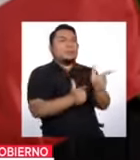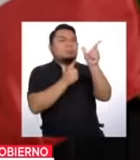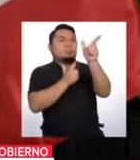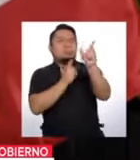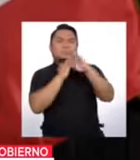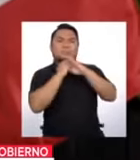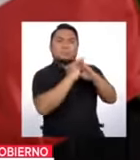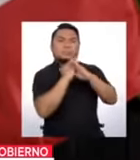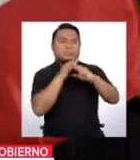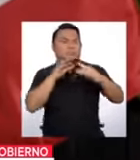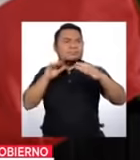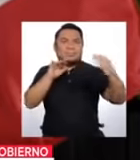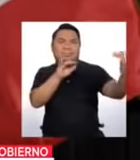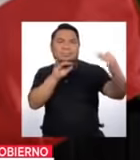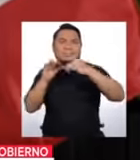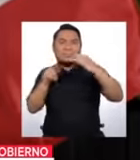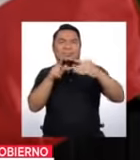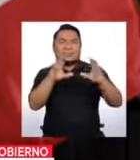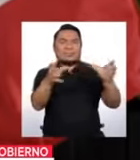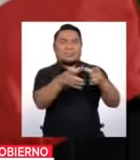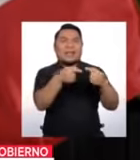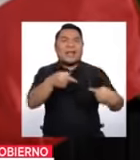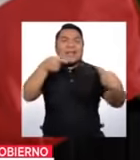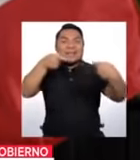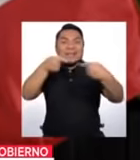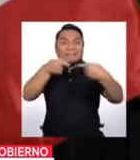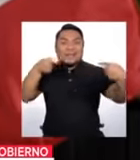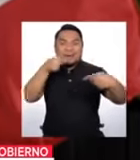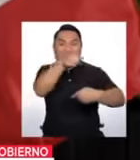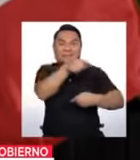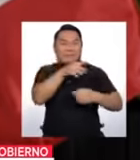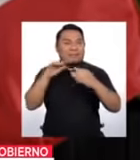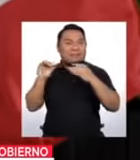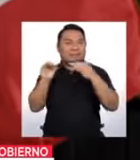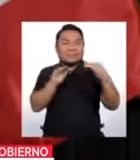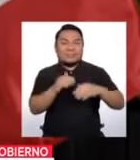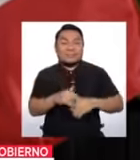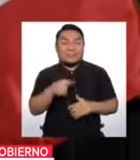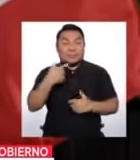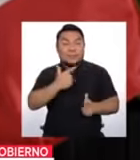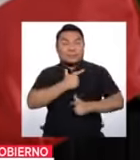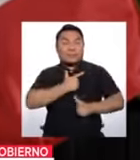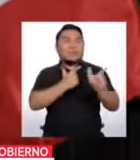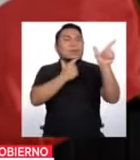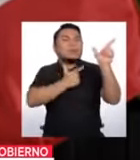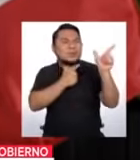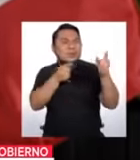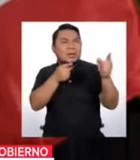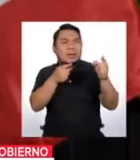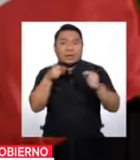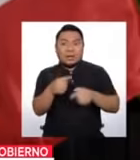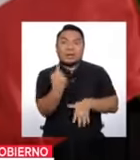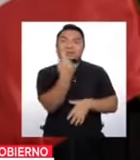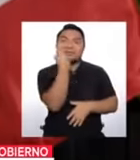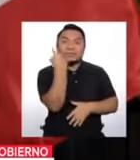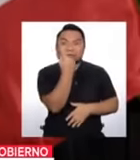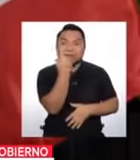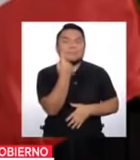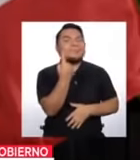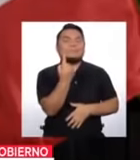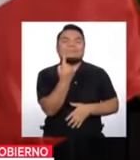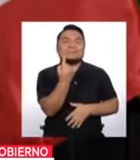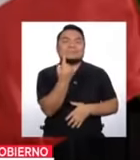resistir ante la fuerza enemiga. Pero no lo pudo hacer solo. Tuvo que tener